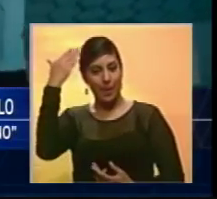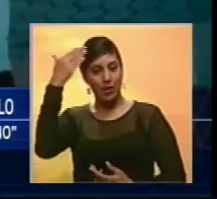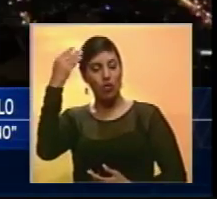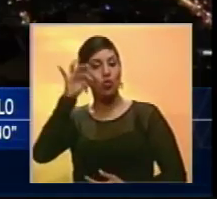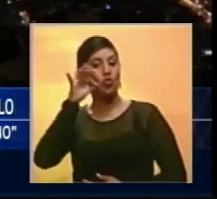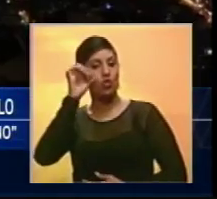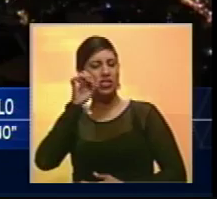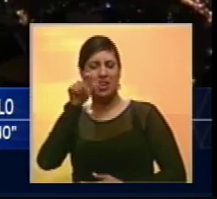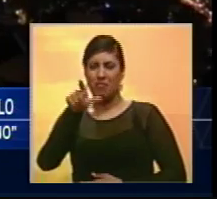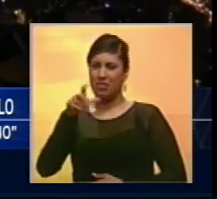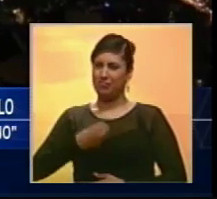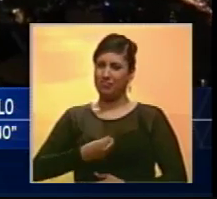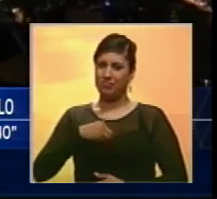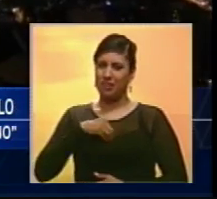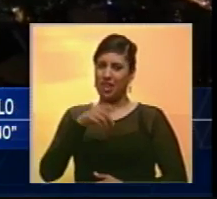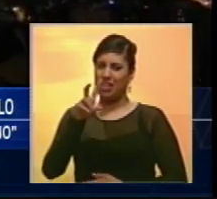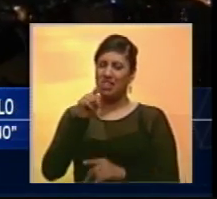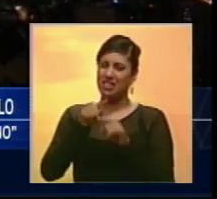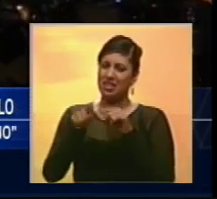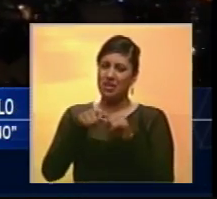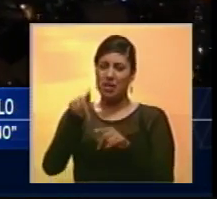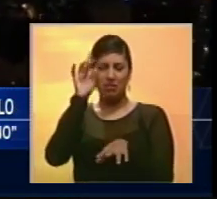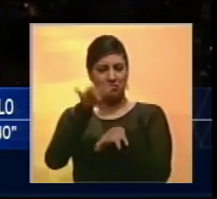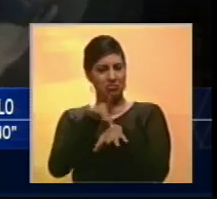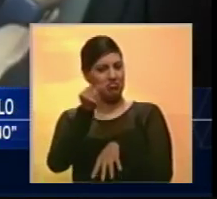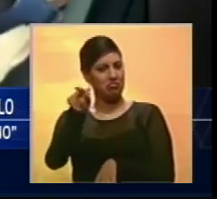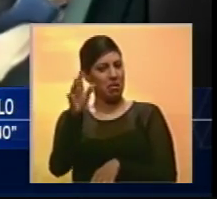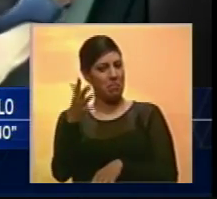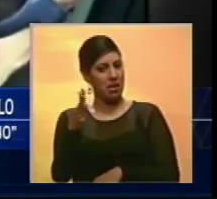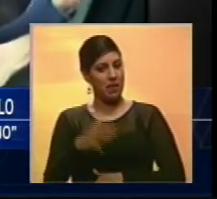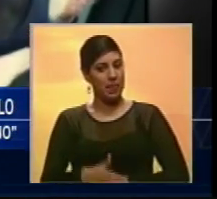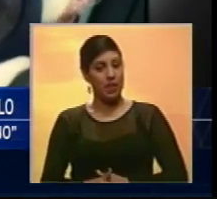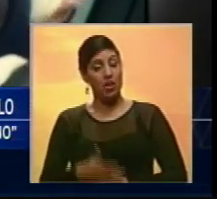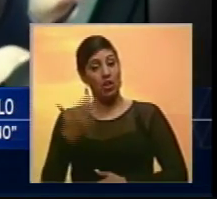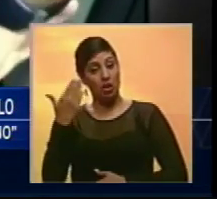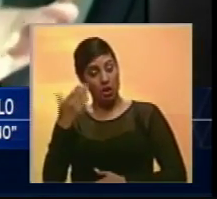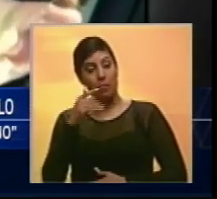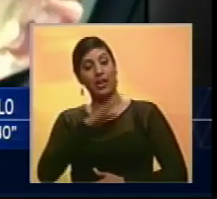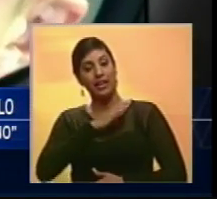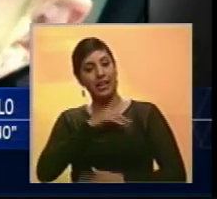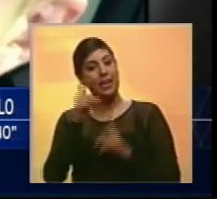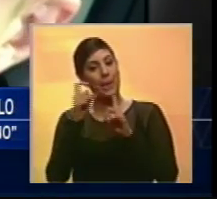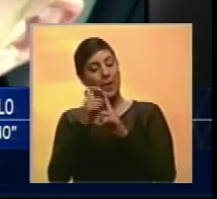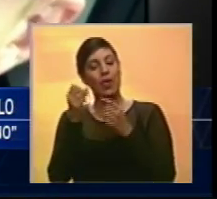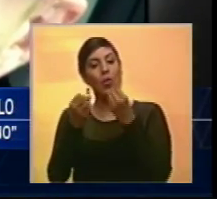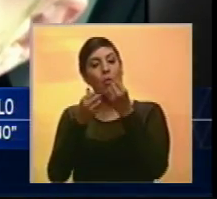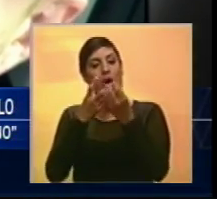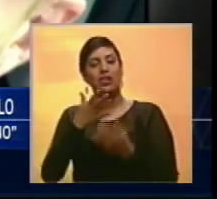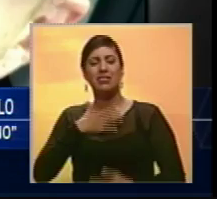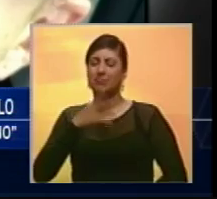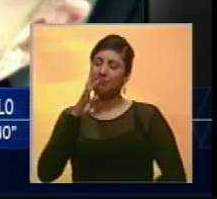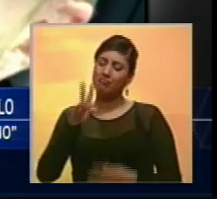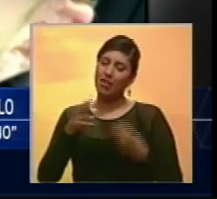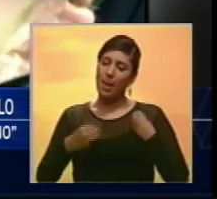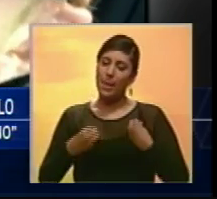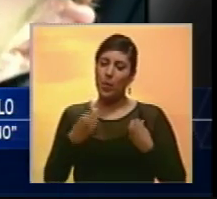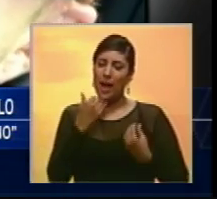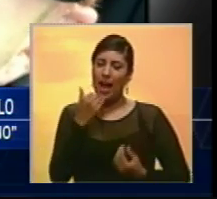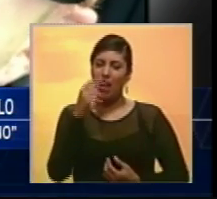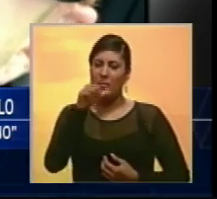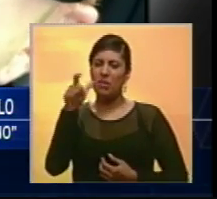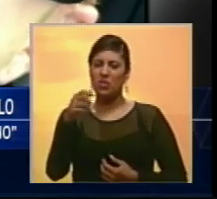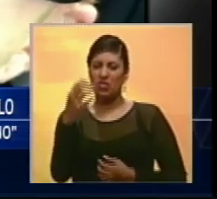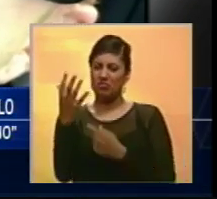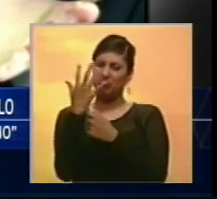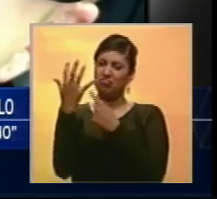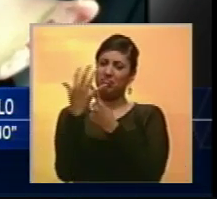lo criticaron e incluso cuestionaron su orientación sexual. J Balvin publicó unas palabras diciendo que le preocupaba un poco la intolerancia